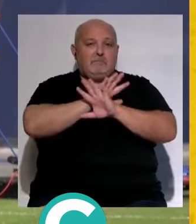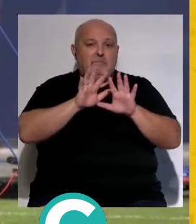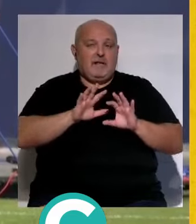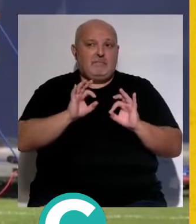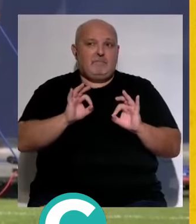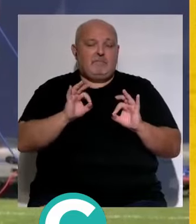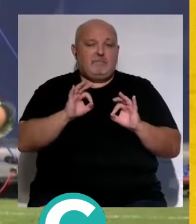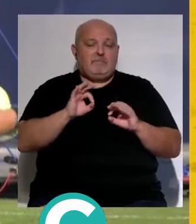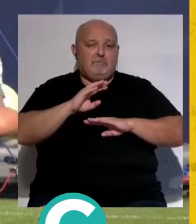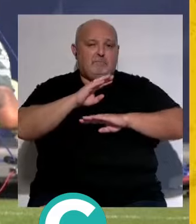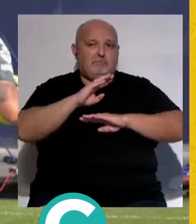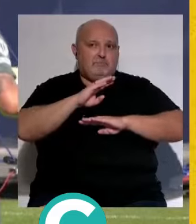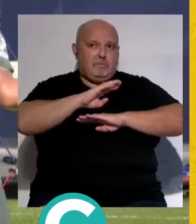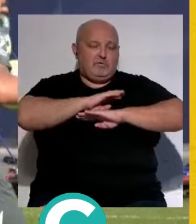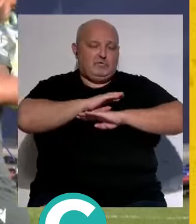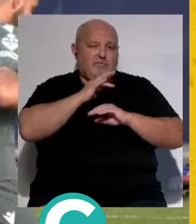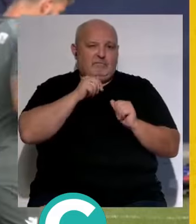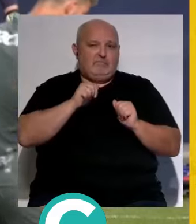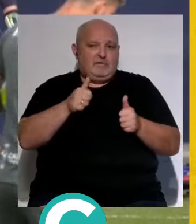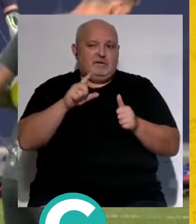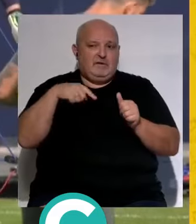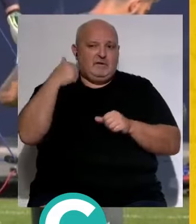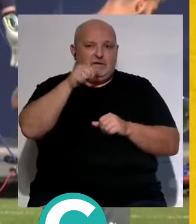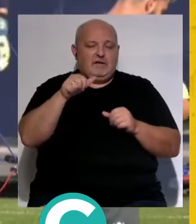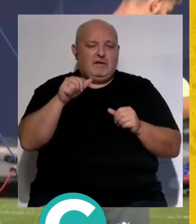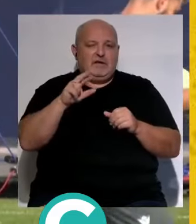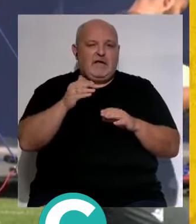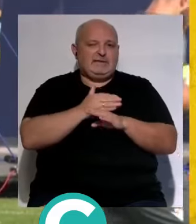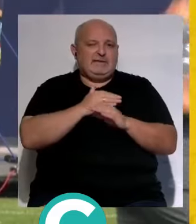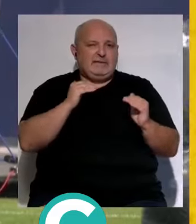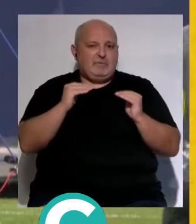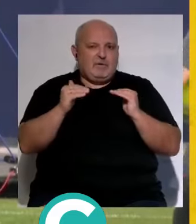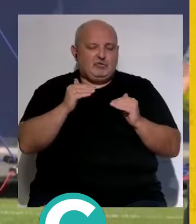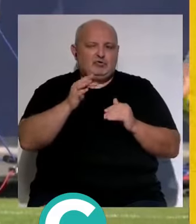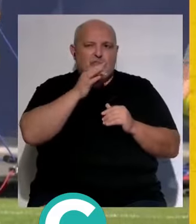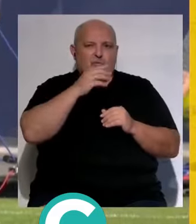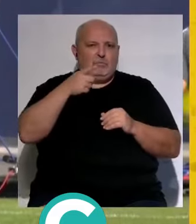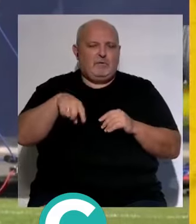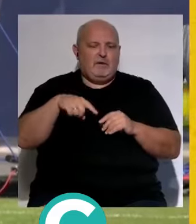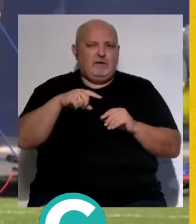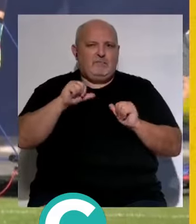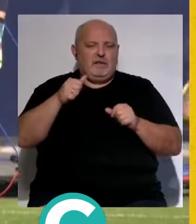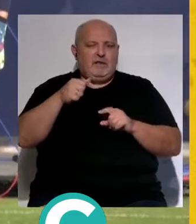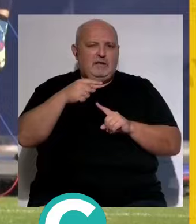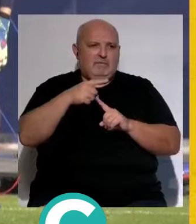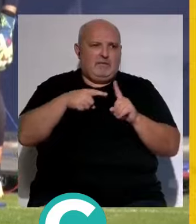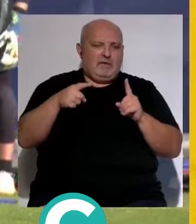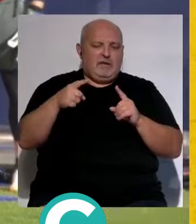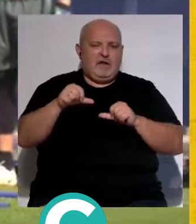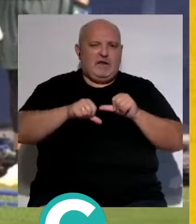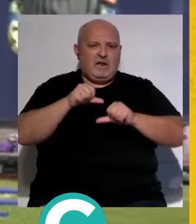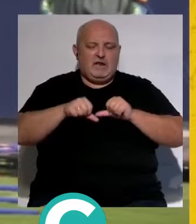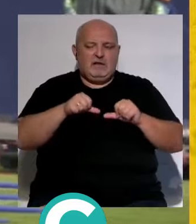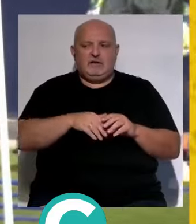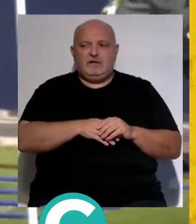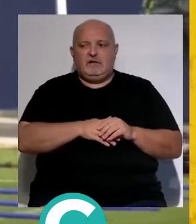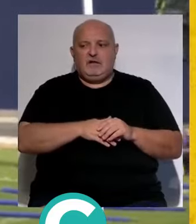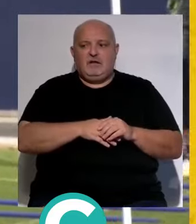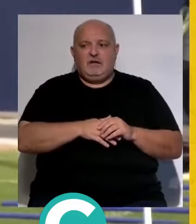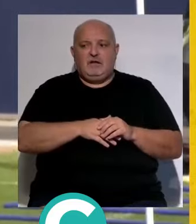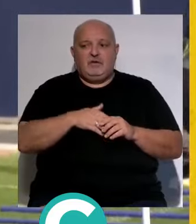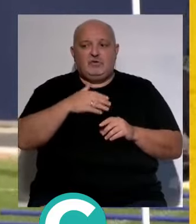ahora mismo el portero titular. Bueno, esto todavía acaba de empezar, la semana que viene empieza la pretemporada, aquí todavía queda un mes y pico hasta que empiece la liga. Dios sabe lo que puede pasar, pero yo en